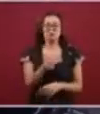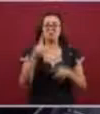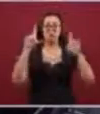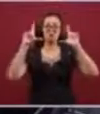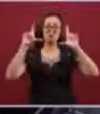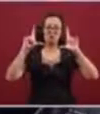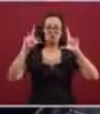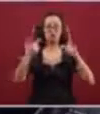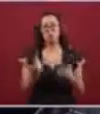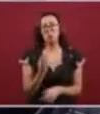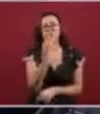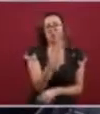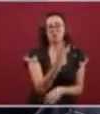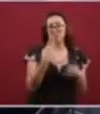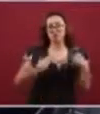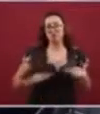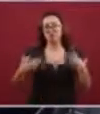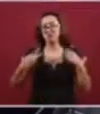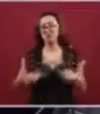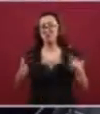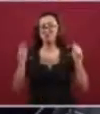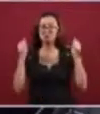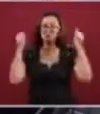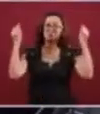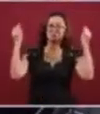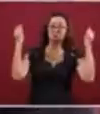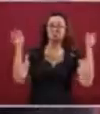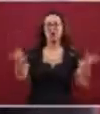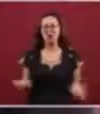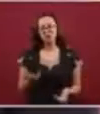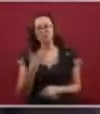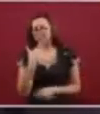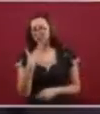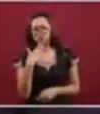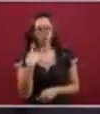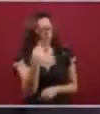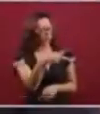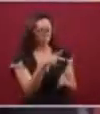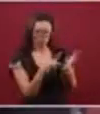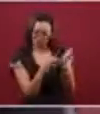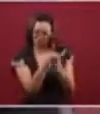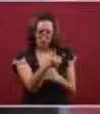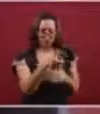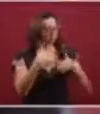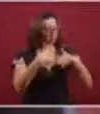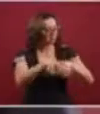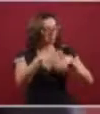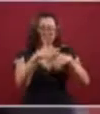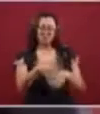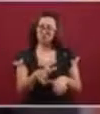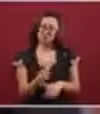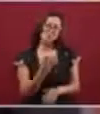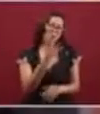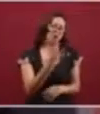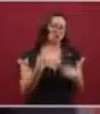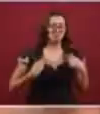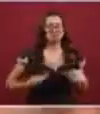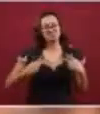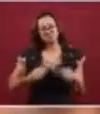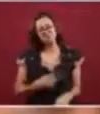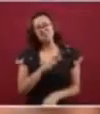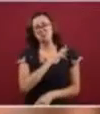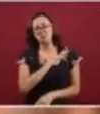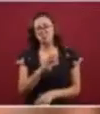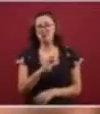incluso fotografías con 4 personas y con carteles, pero tienen su derecho, y están en su derecho de manifestarse, por supuesto.